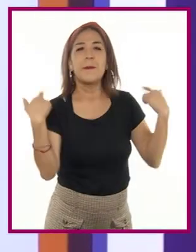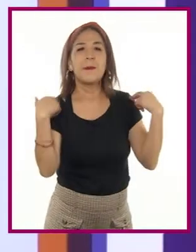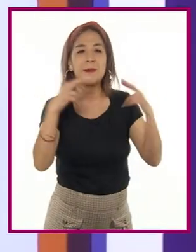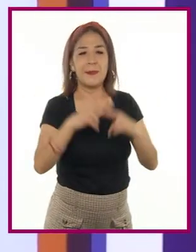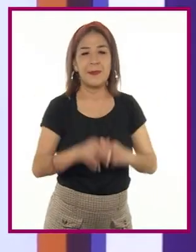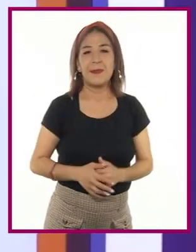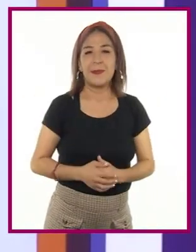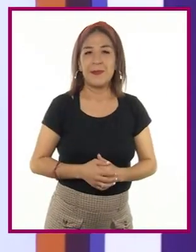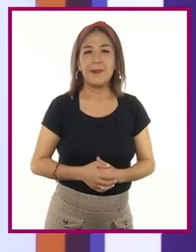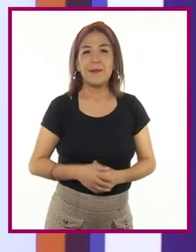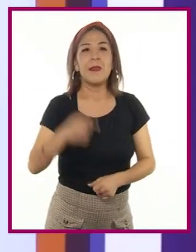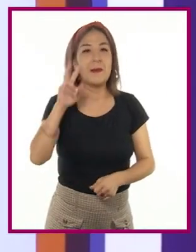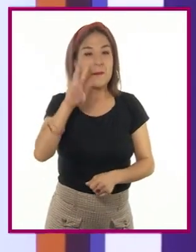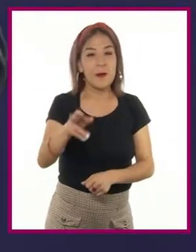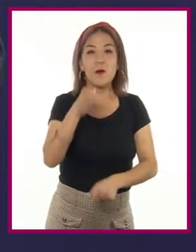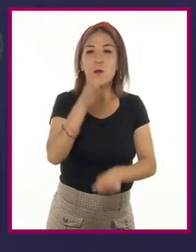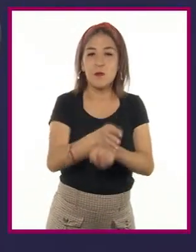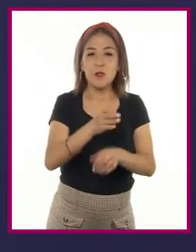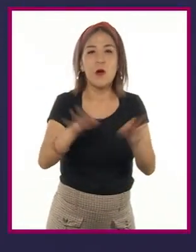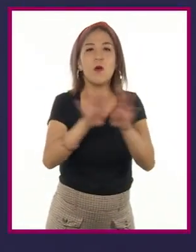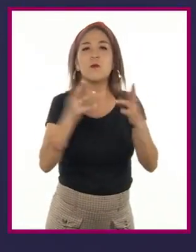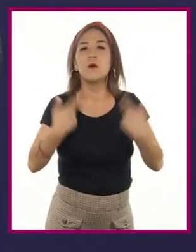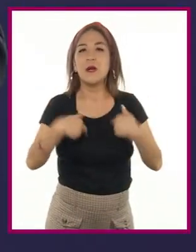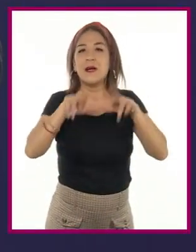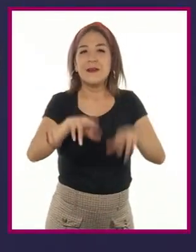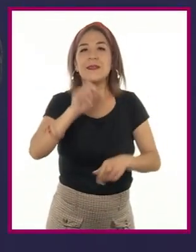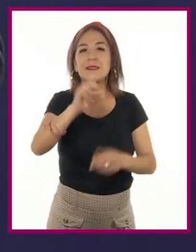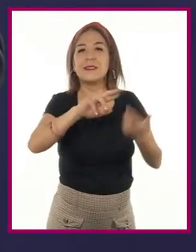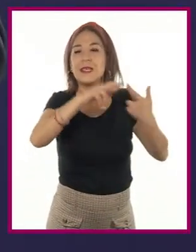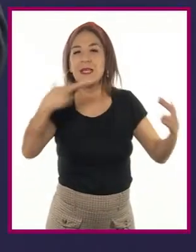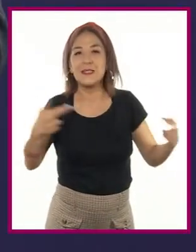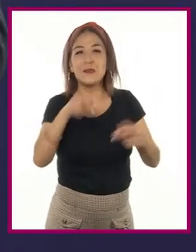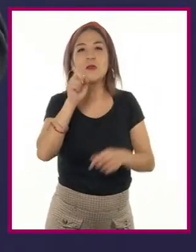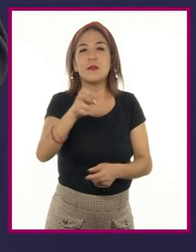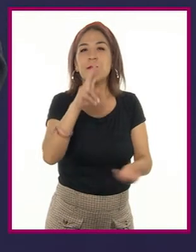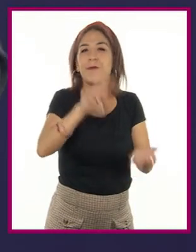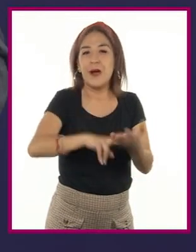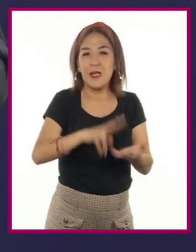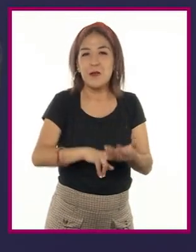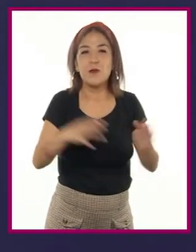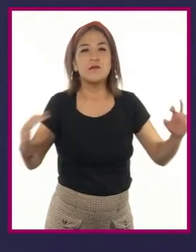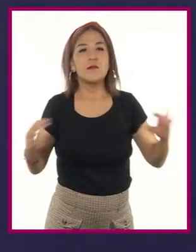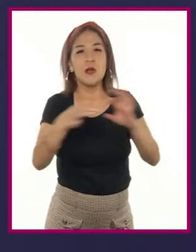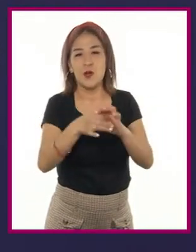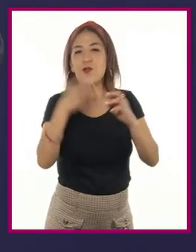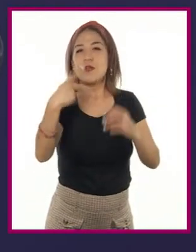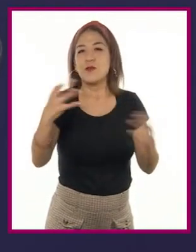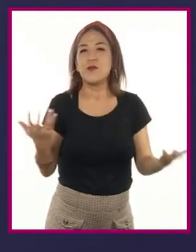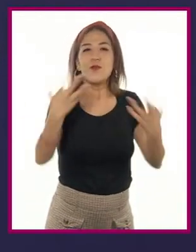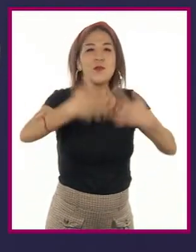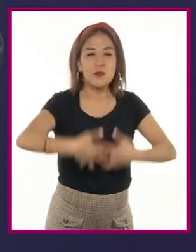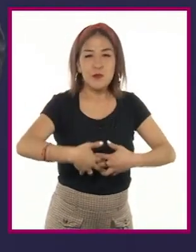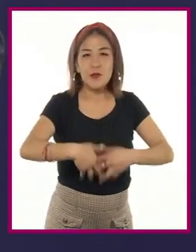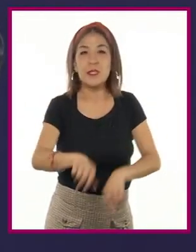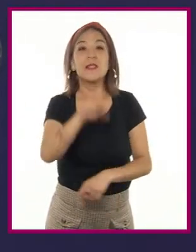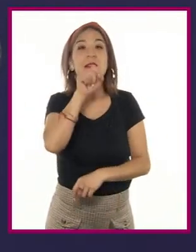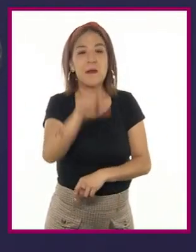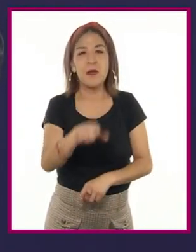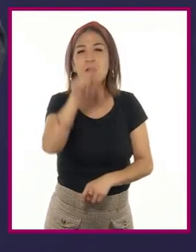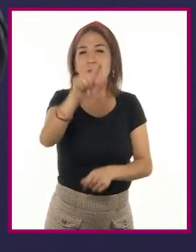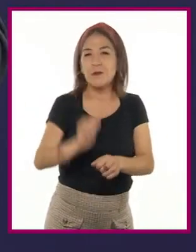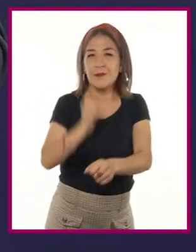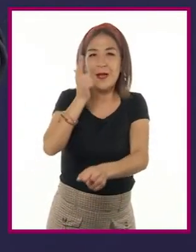veo que de este modo se representa la relación de las variables como una relación funcional de hecho se